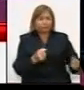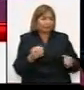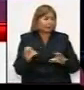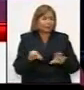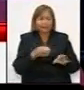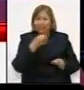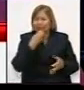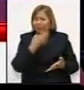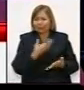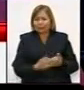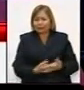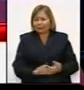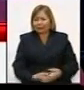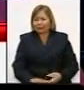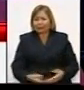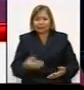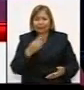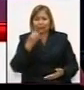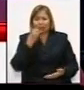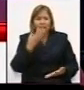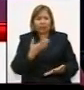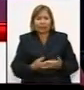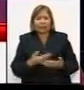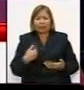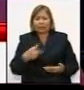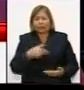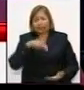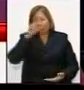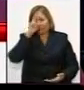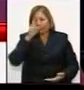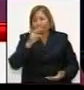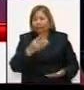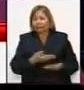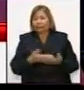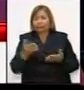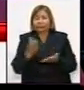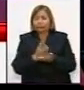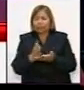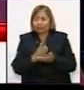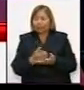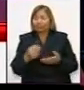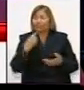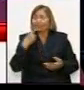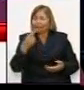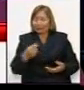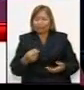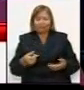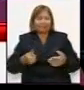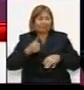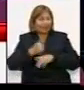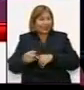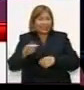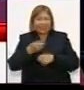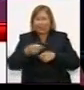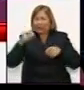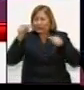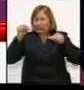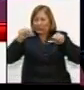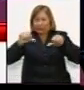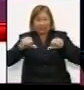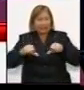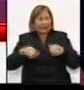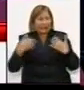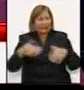ningún daño, ningún bien a nuestro país, y por el contrario, le va a hacer daños profundos que después van a